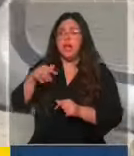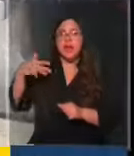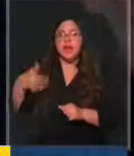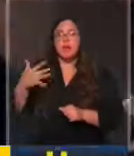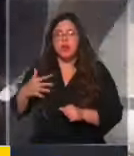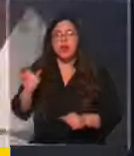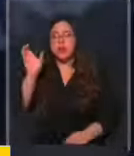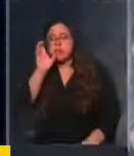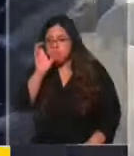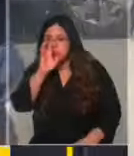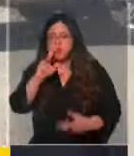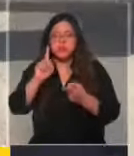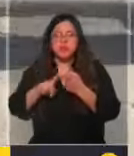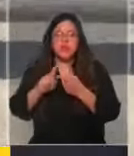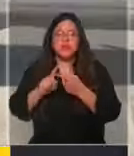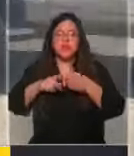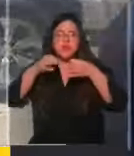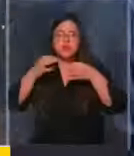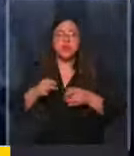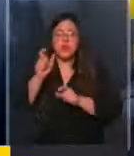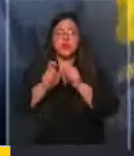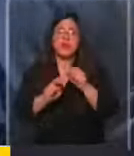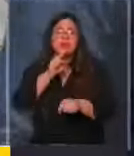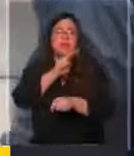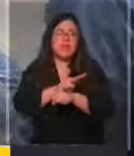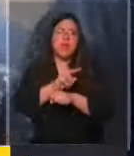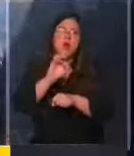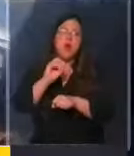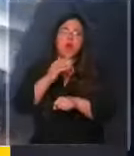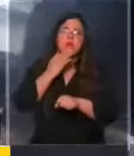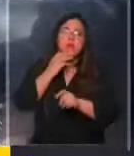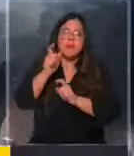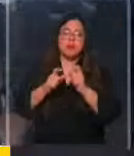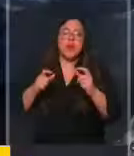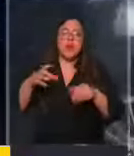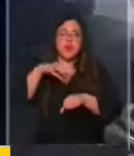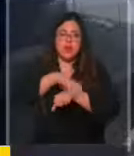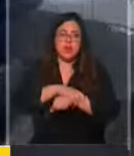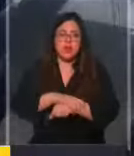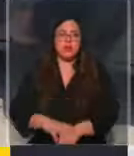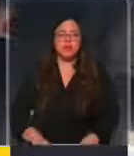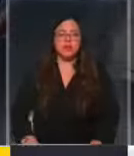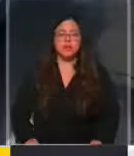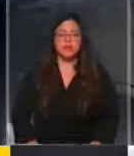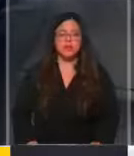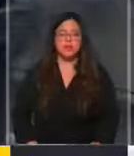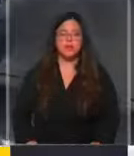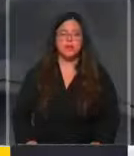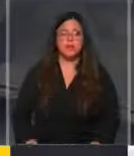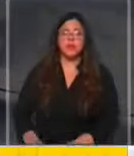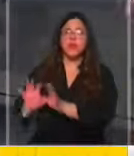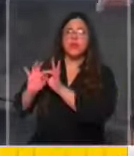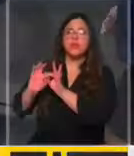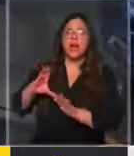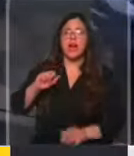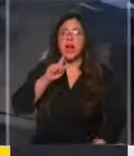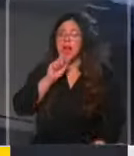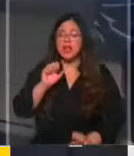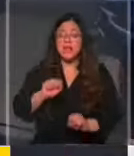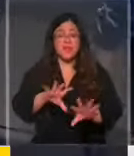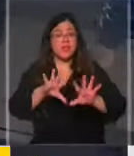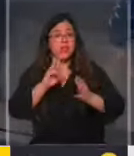su participación, ya sea como testigos e incluso como detenidos. Perfecto, Cata, muchas gracias. Impactante, ¿eh?